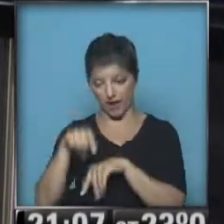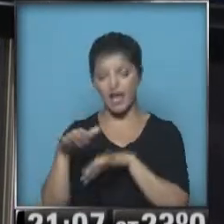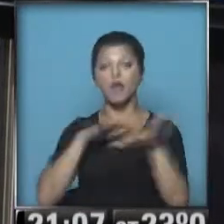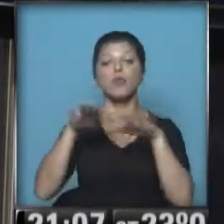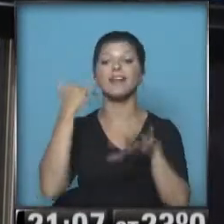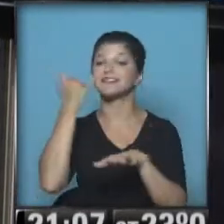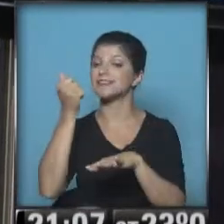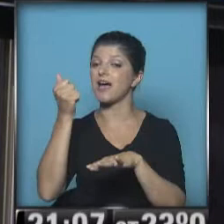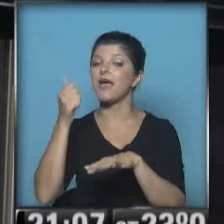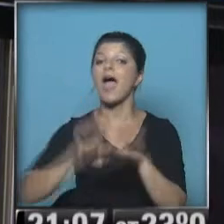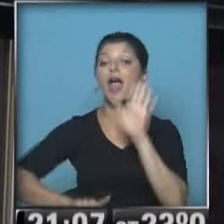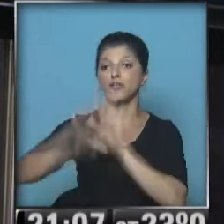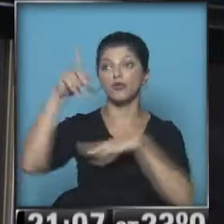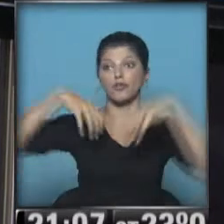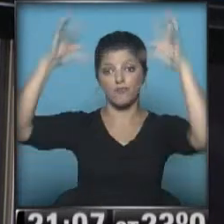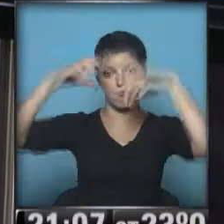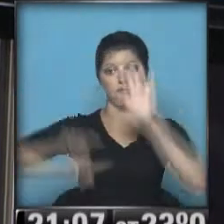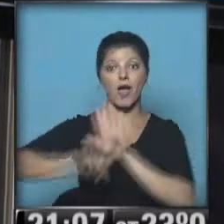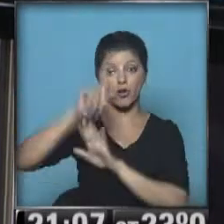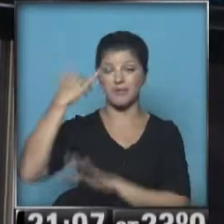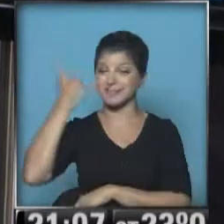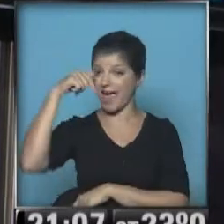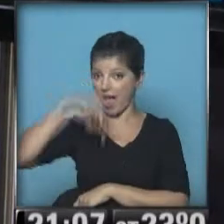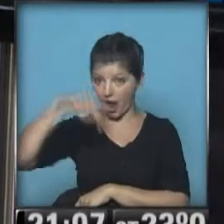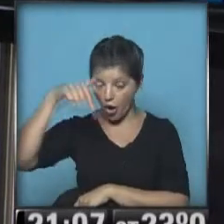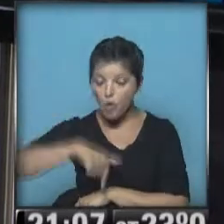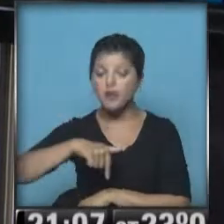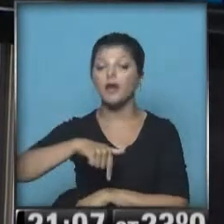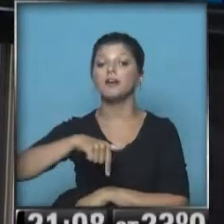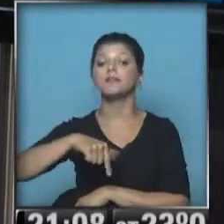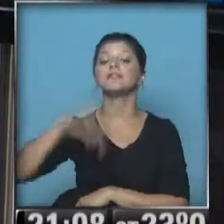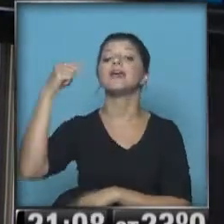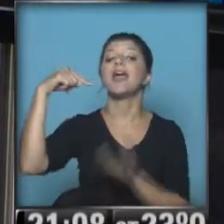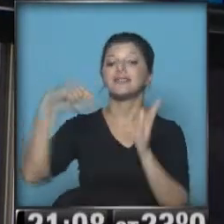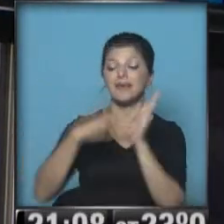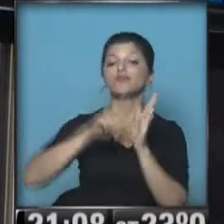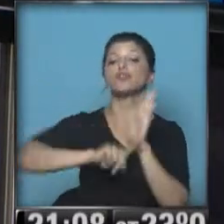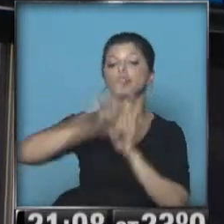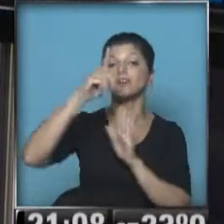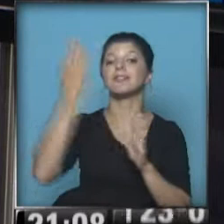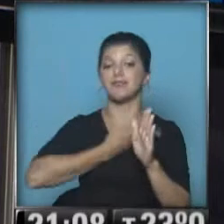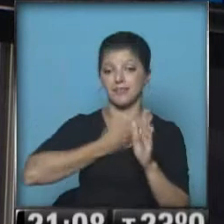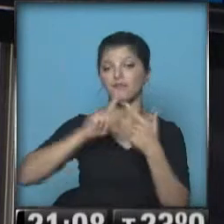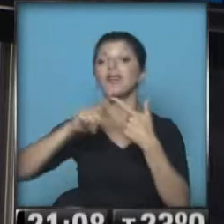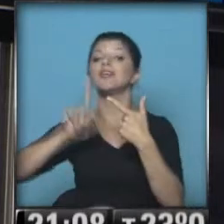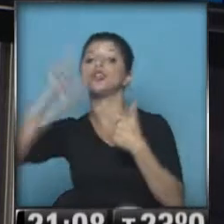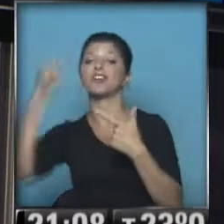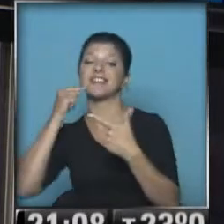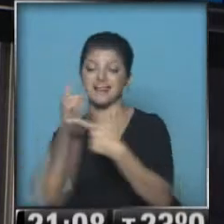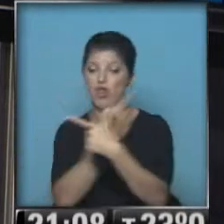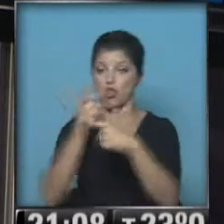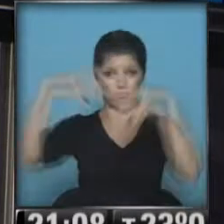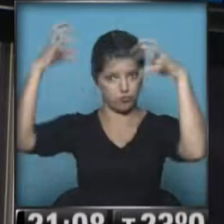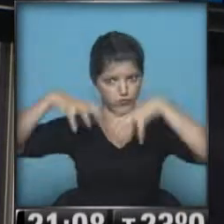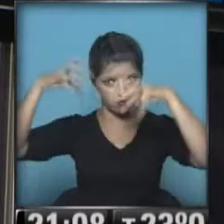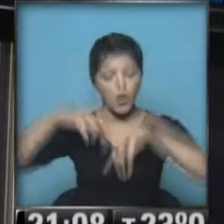se han desplazado hacia el norte. Recuerden que en estos momentos se encuentran en el centro y norte de Santa Fe, también en el norte de Entre Ríos. Pero desde el sur ingresará